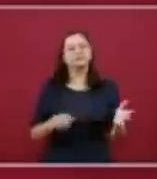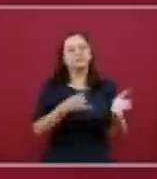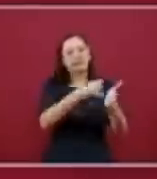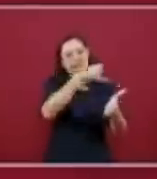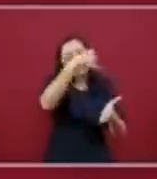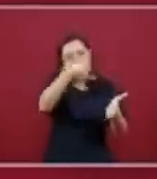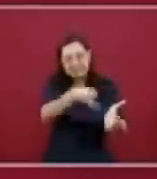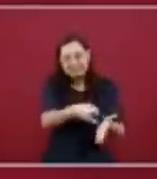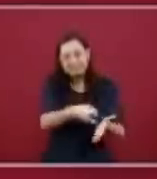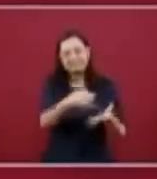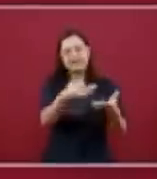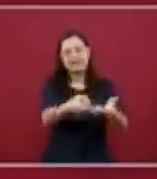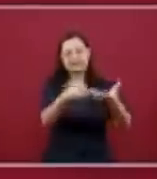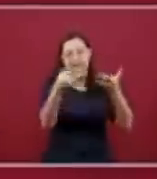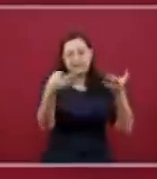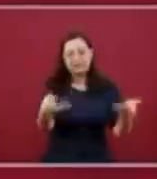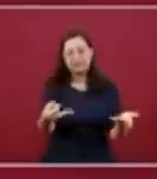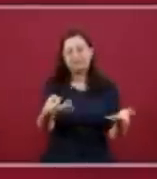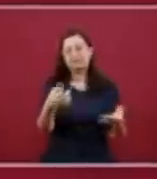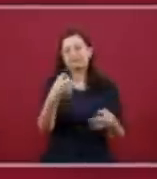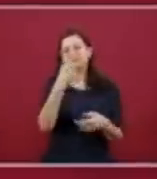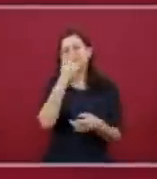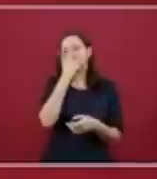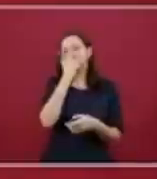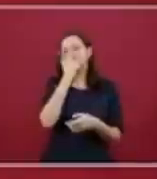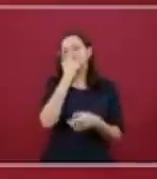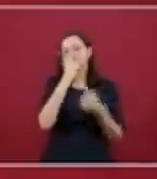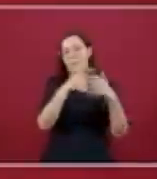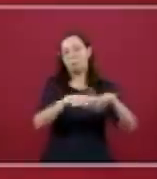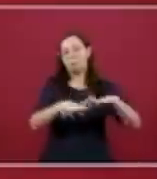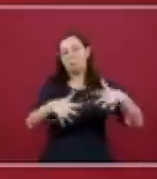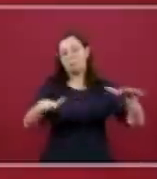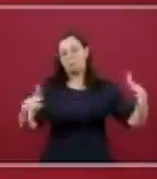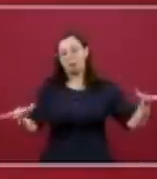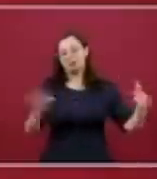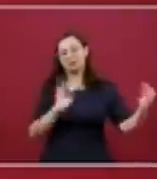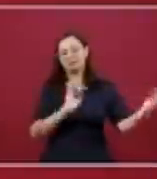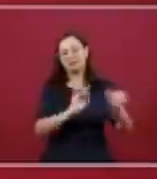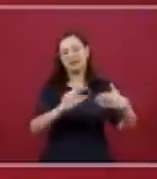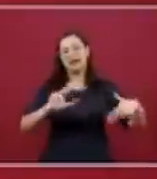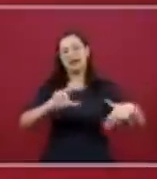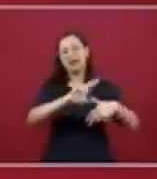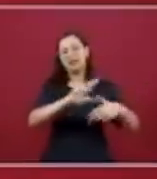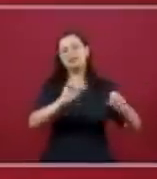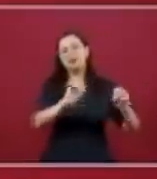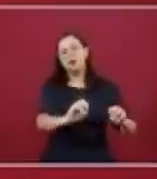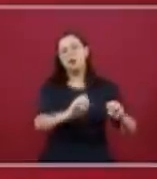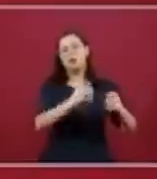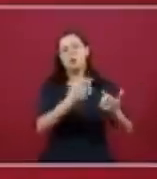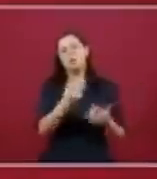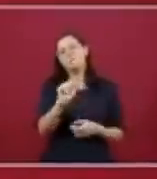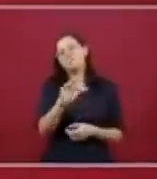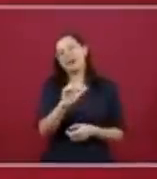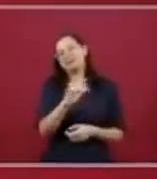terrenos en las costas, en el Caribe, en el Pacífico,